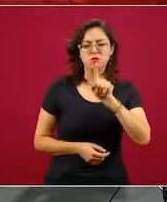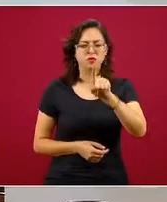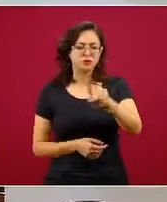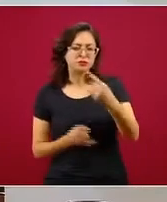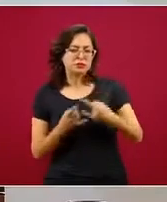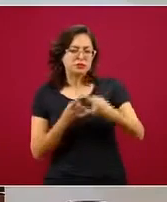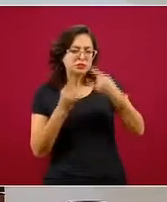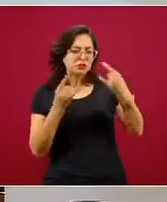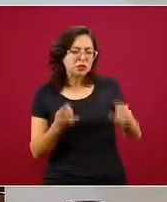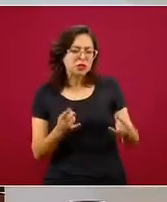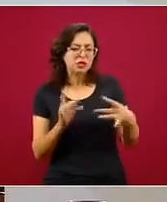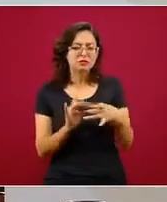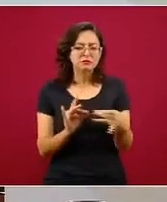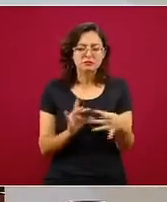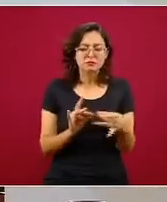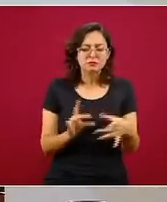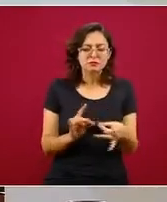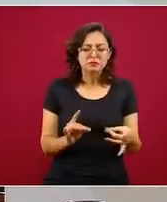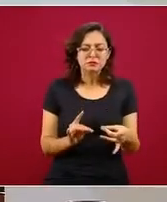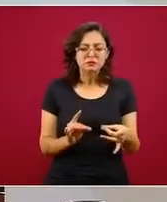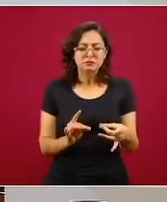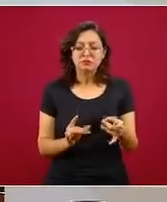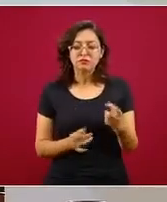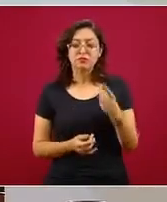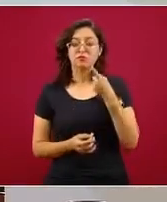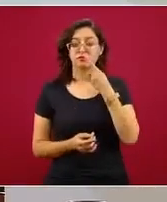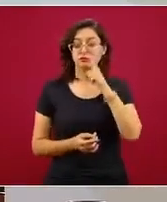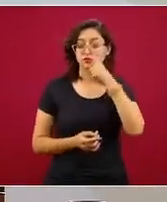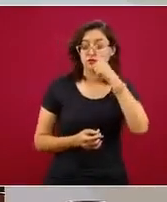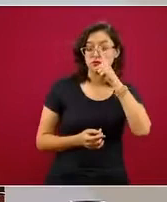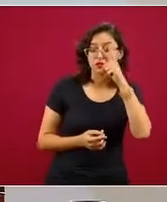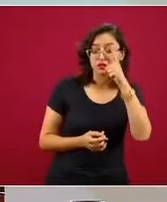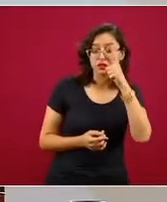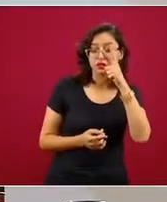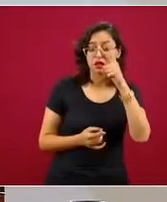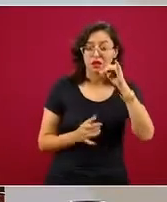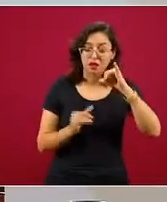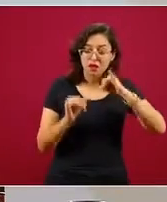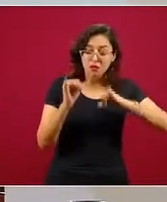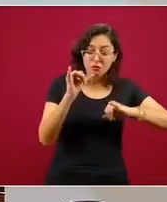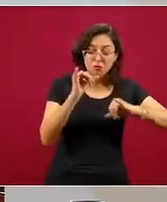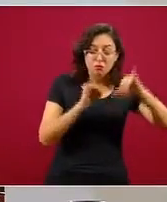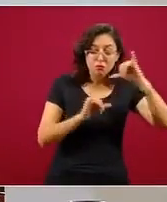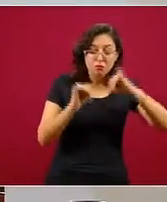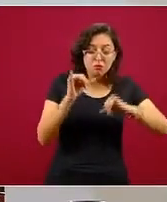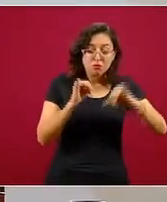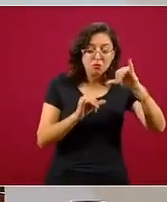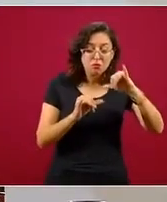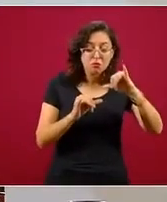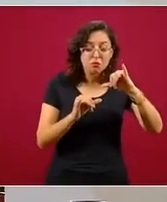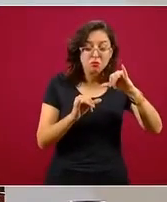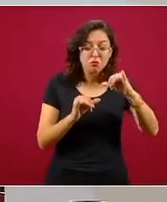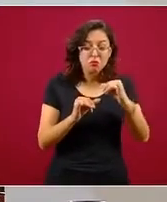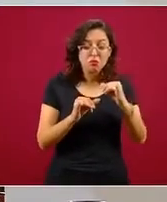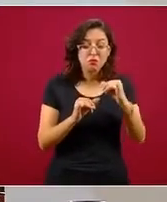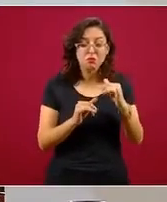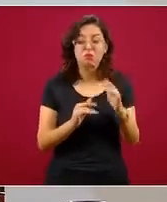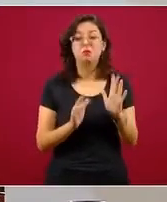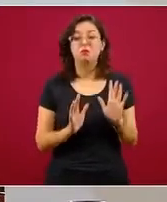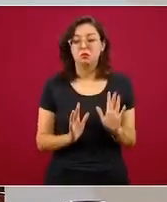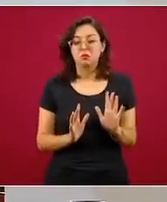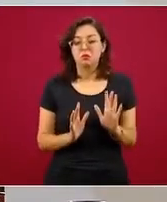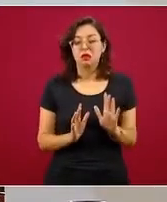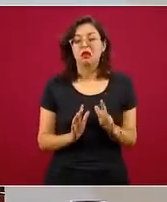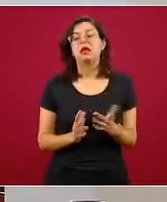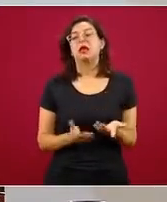que se refiere a la toma de muestra para obtener un espécimen útil para realizar la prueba.